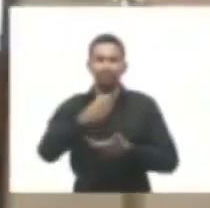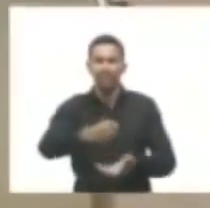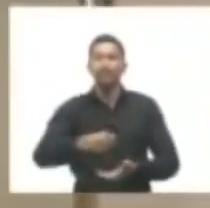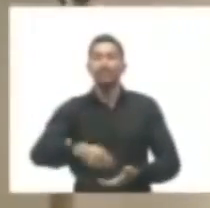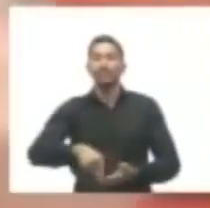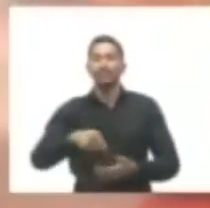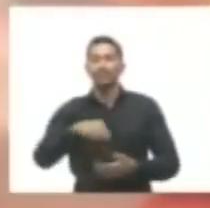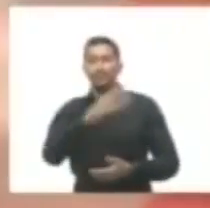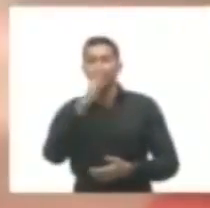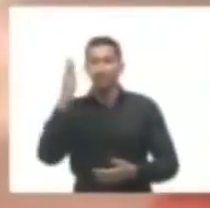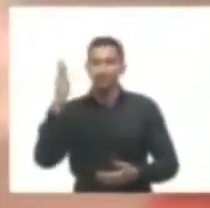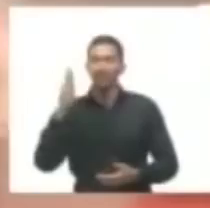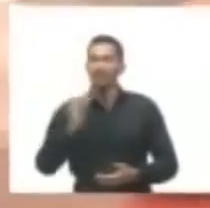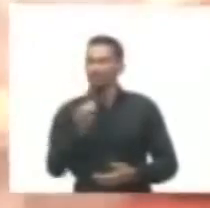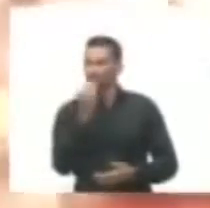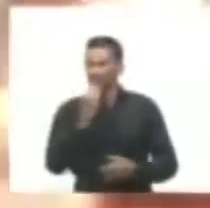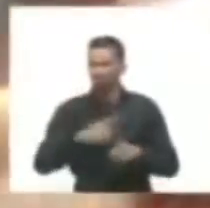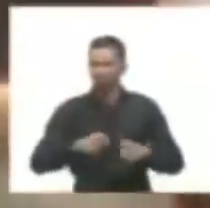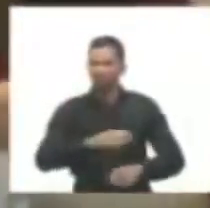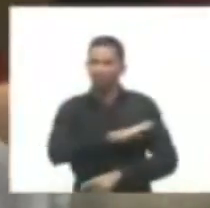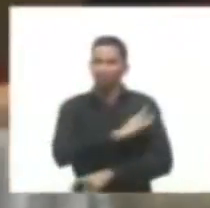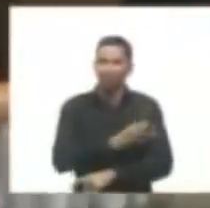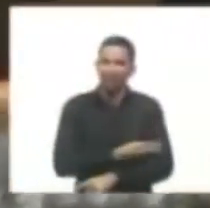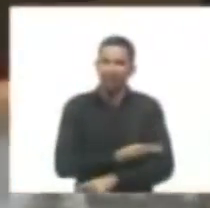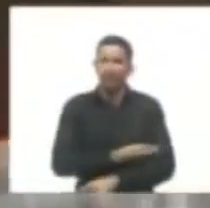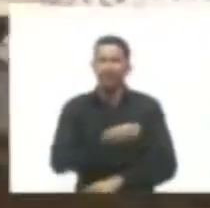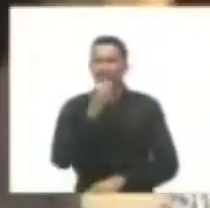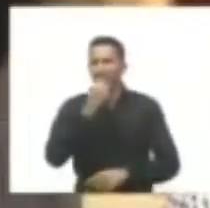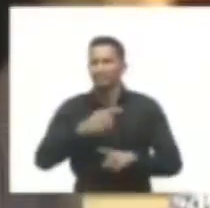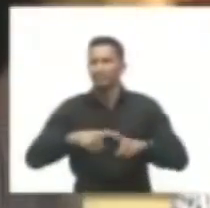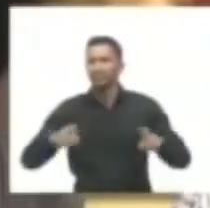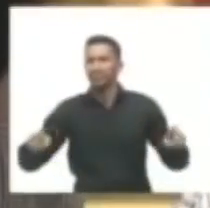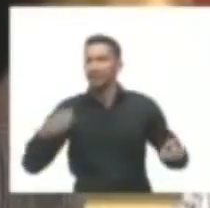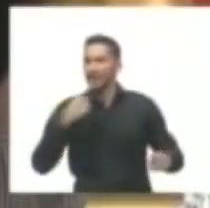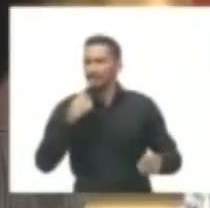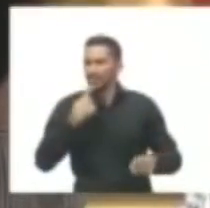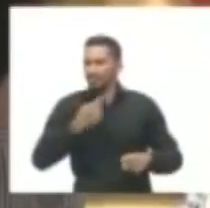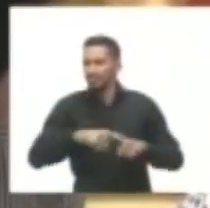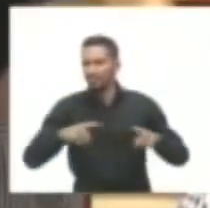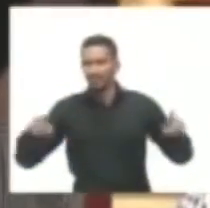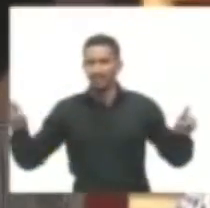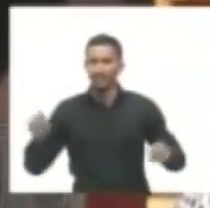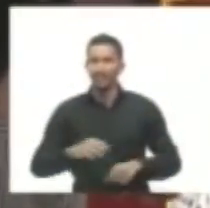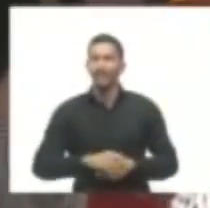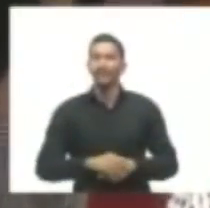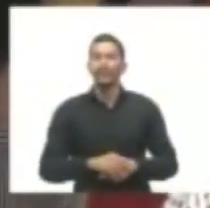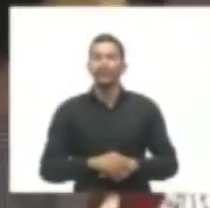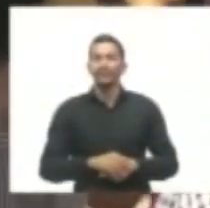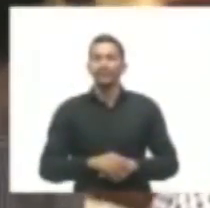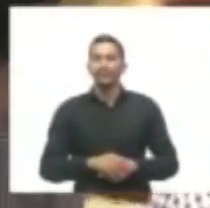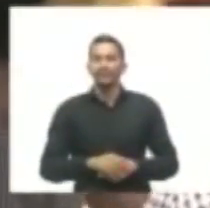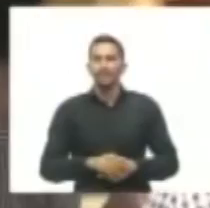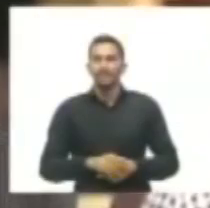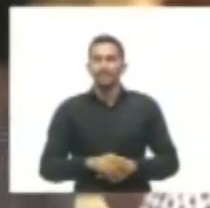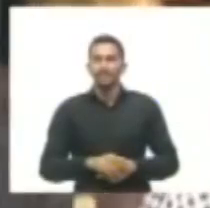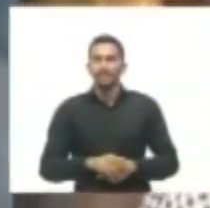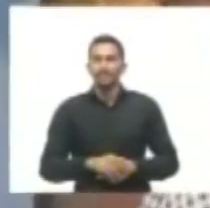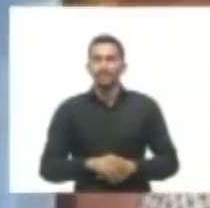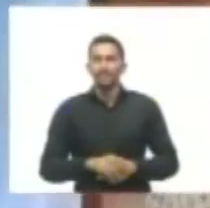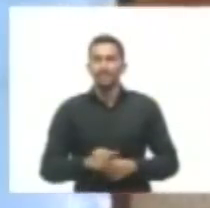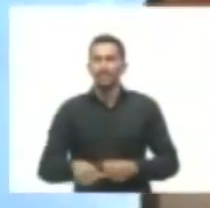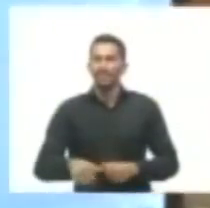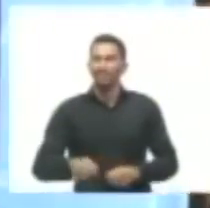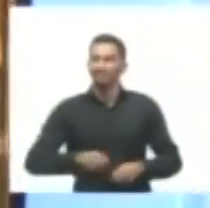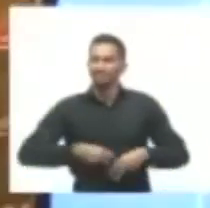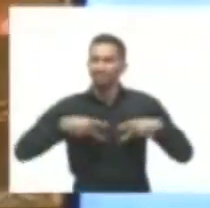fuertes, ofreciendo delicias gastronómicas para todo tipo de paladar. Significan una vida de